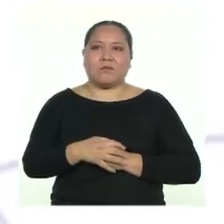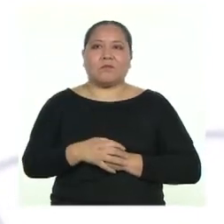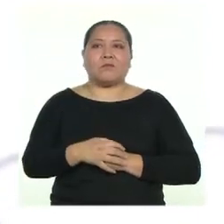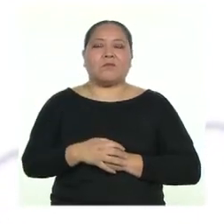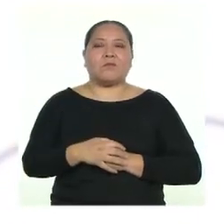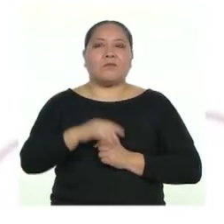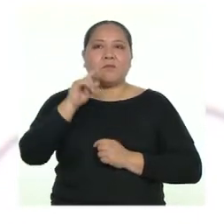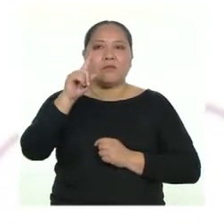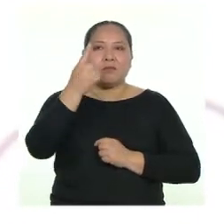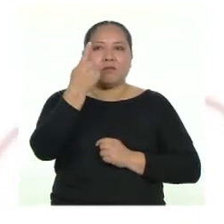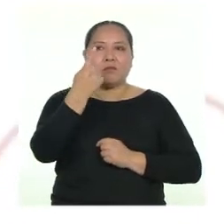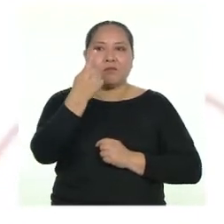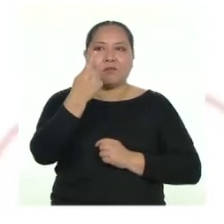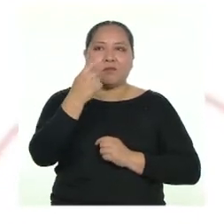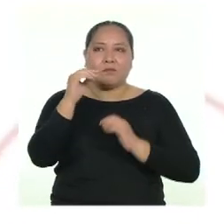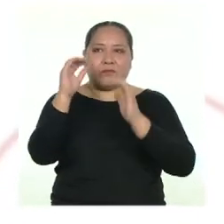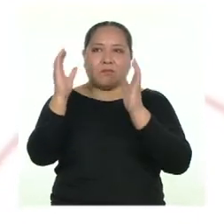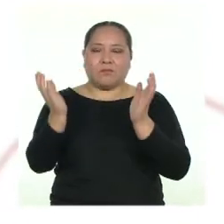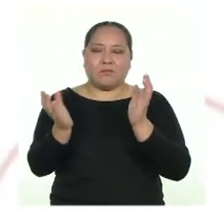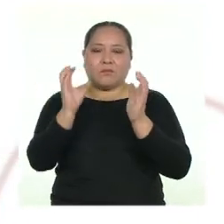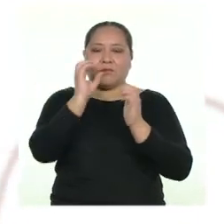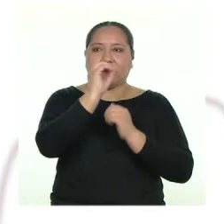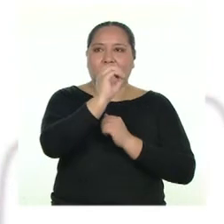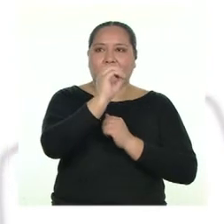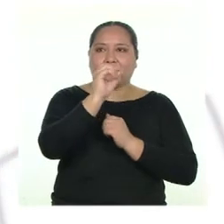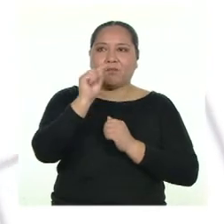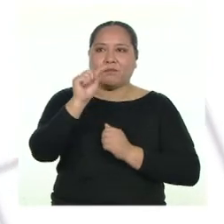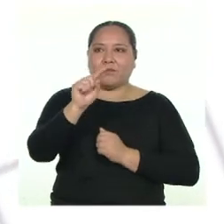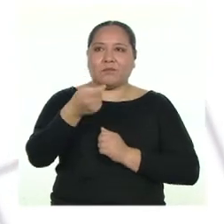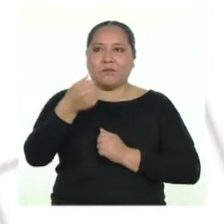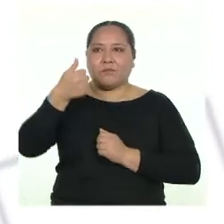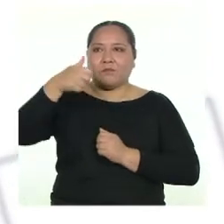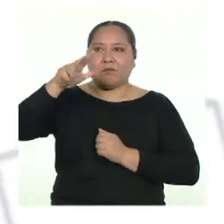primer par ordenado será 0 y